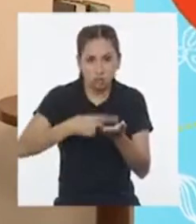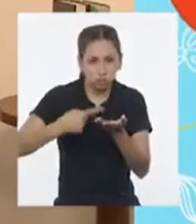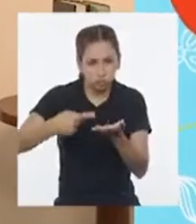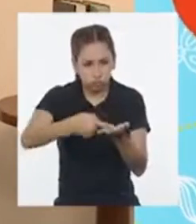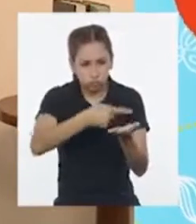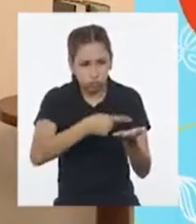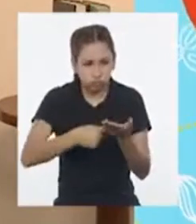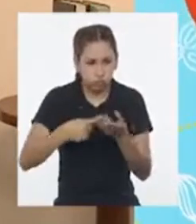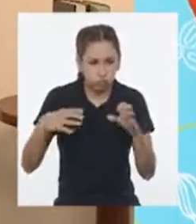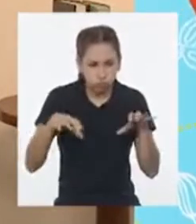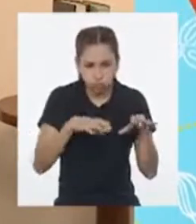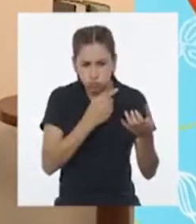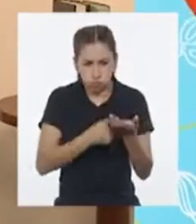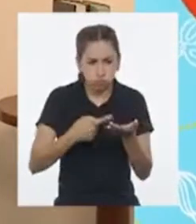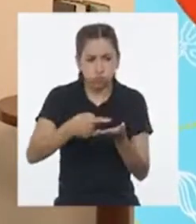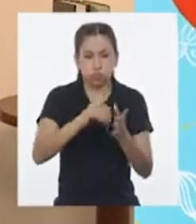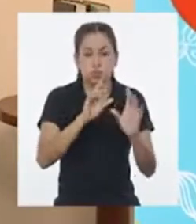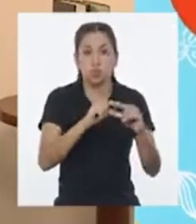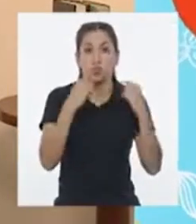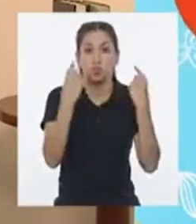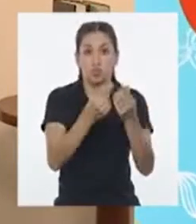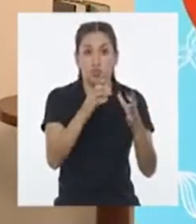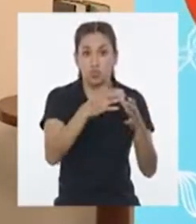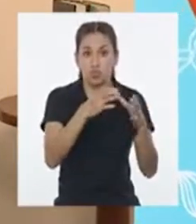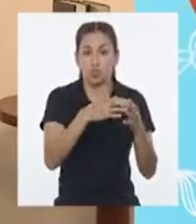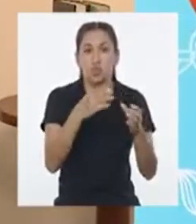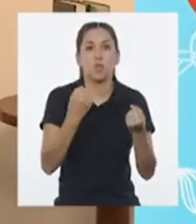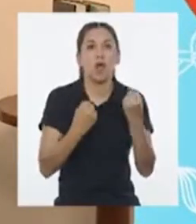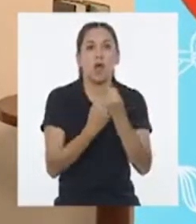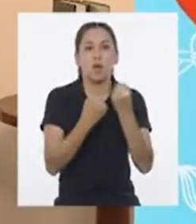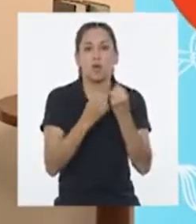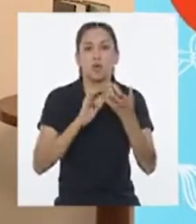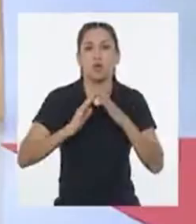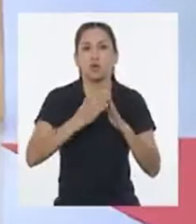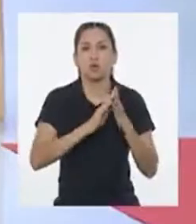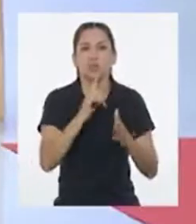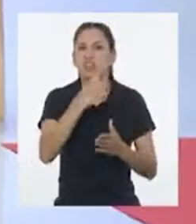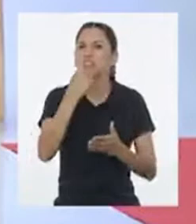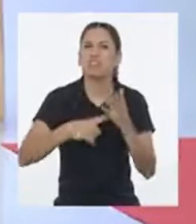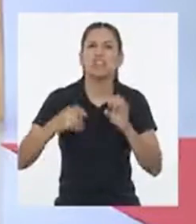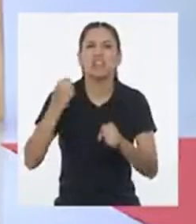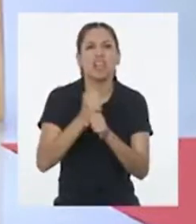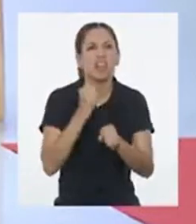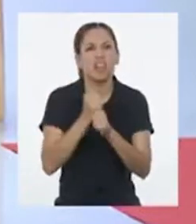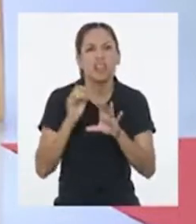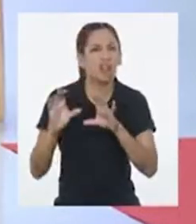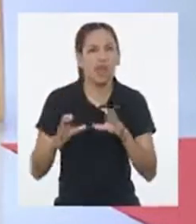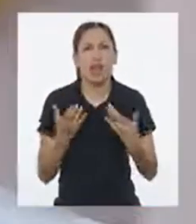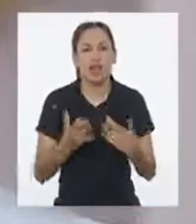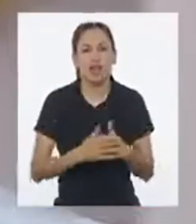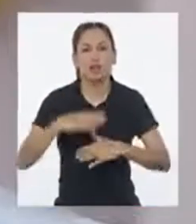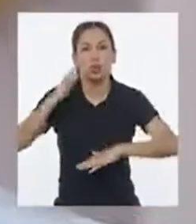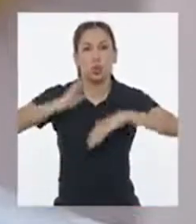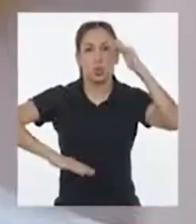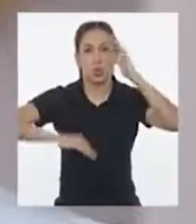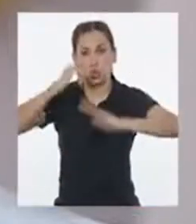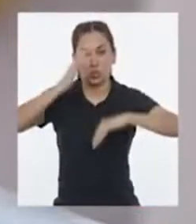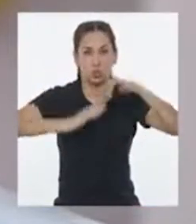tal manera que realizaban un conjunto de labores comunales. ¿Y qué trabajos hacían?